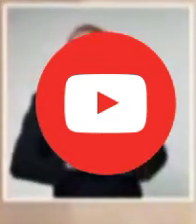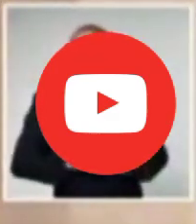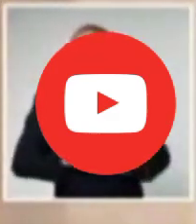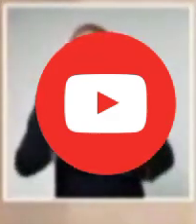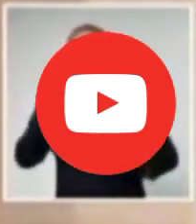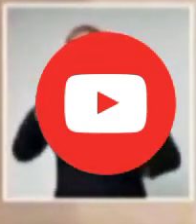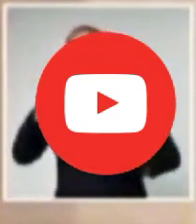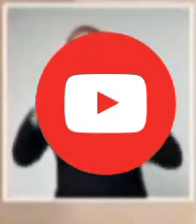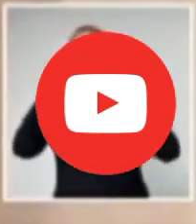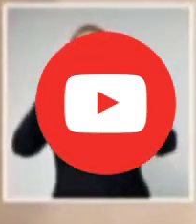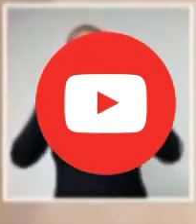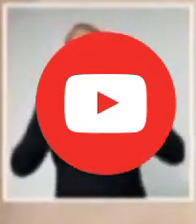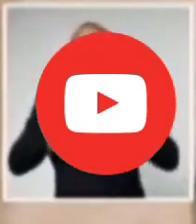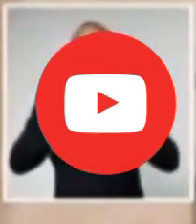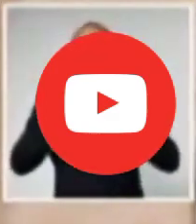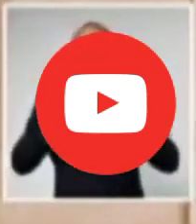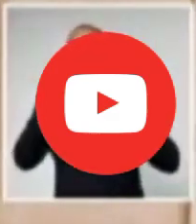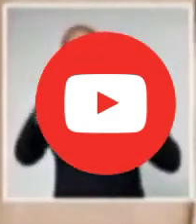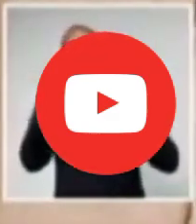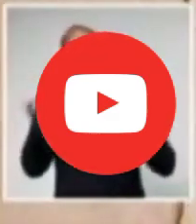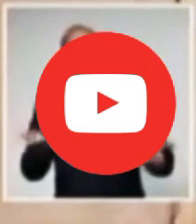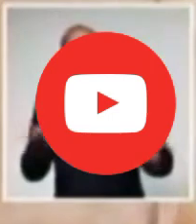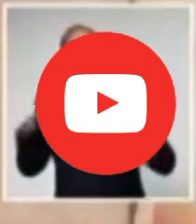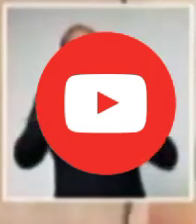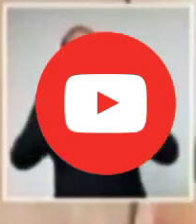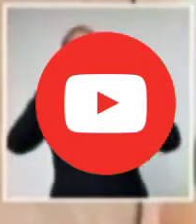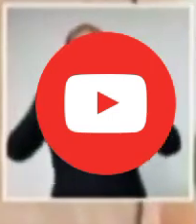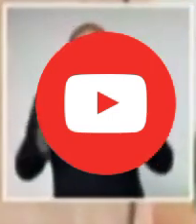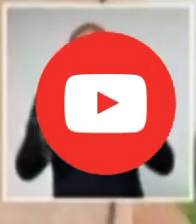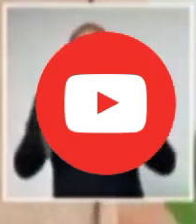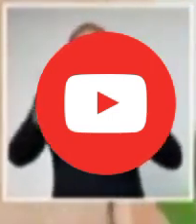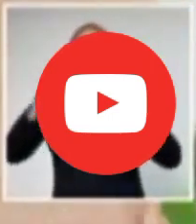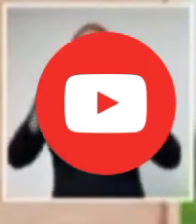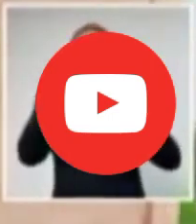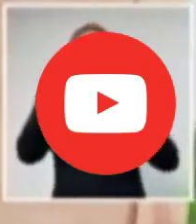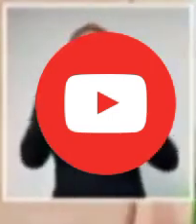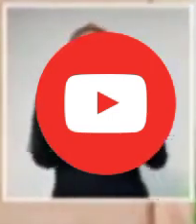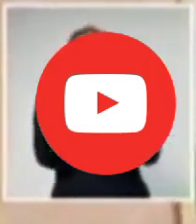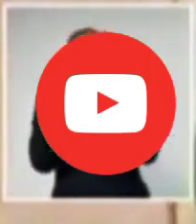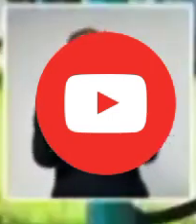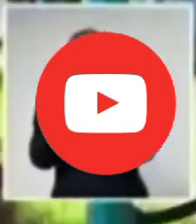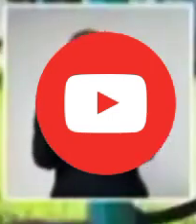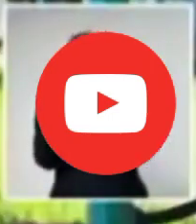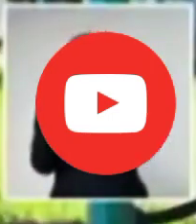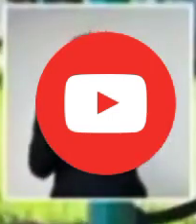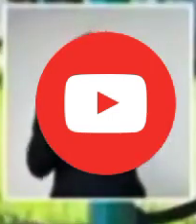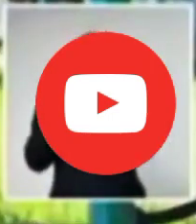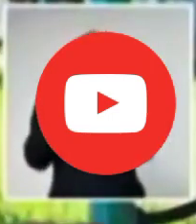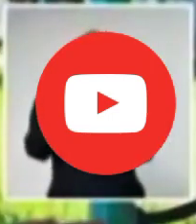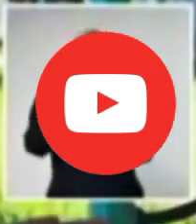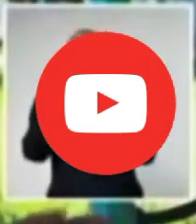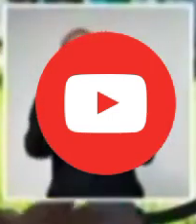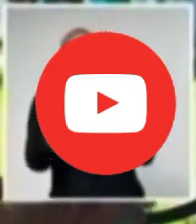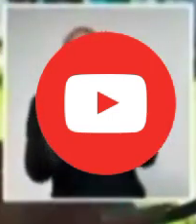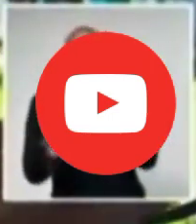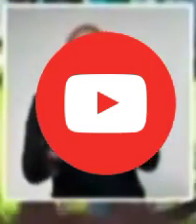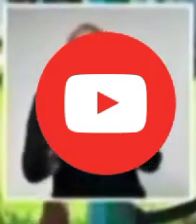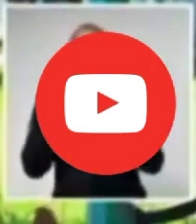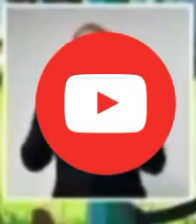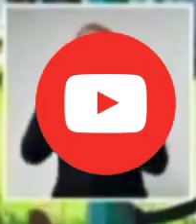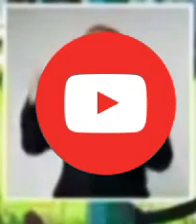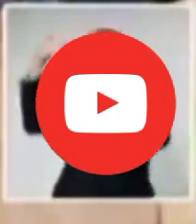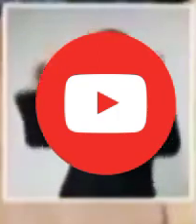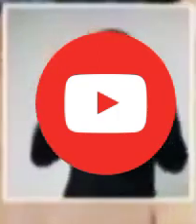requiero. Y si están en una cola y los veo que parece una concentración aquella, me pongo a regañarlo. Y usted me dice que esa casa cumple